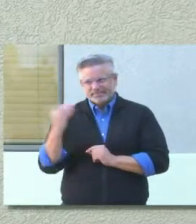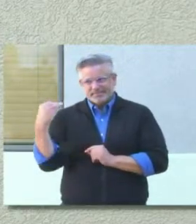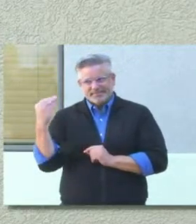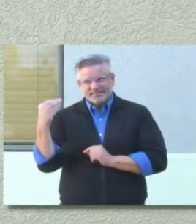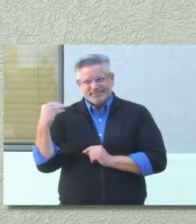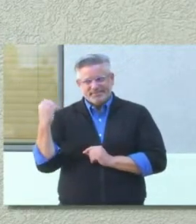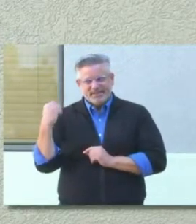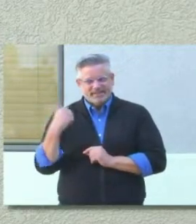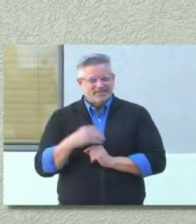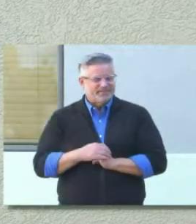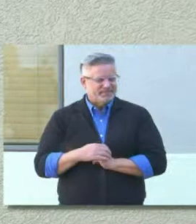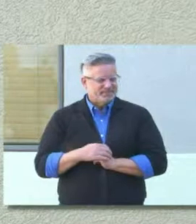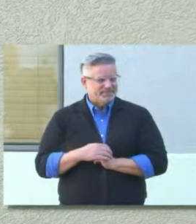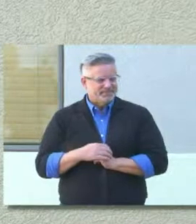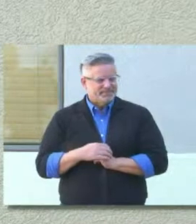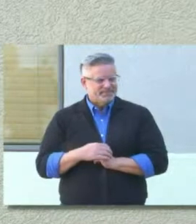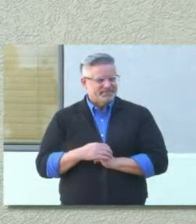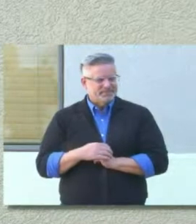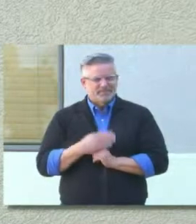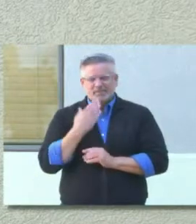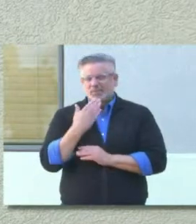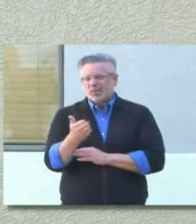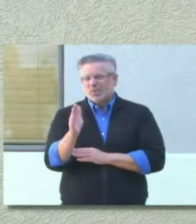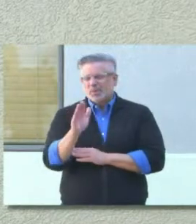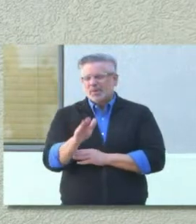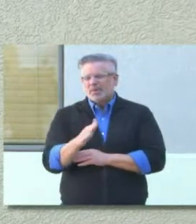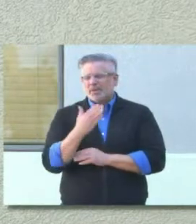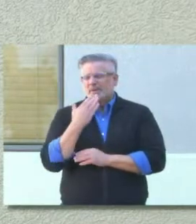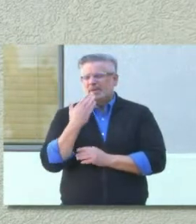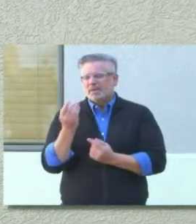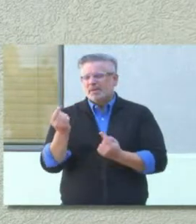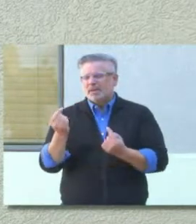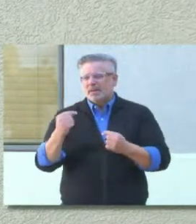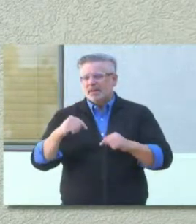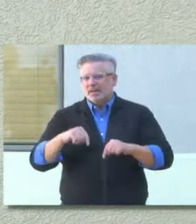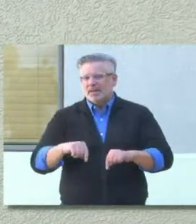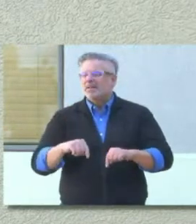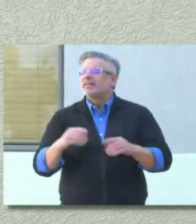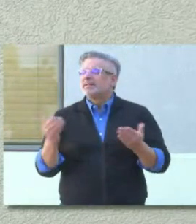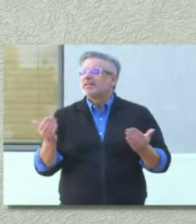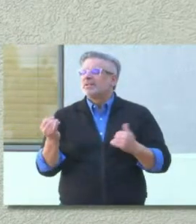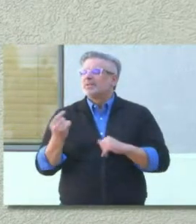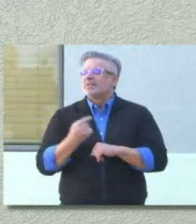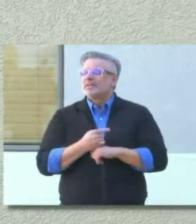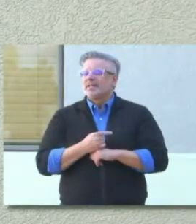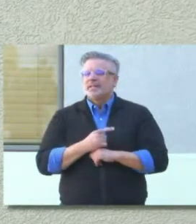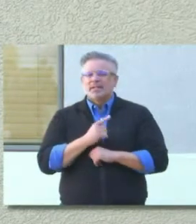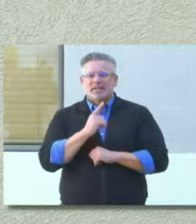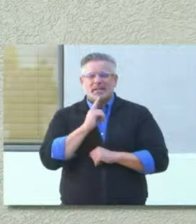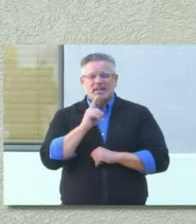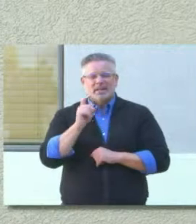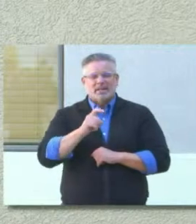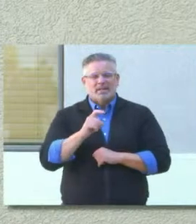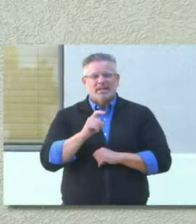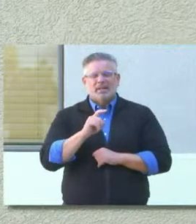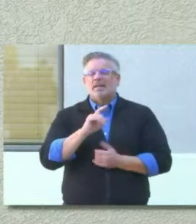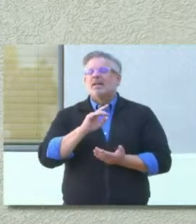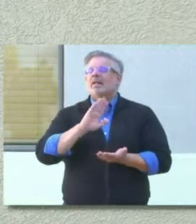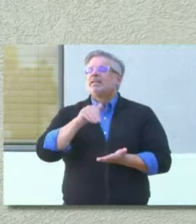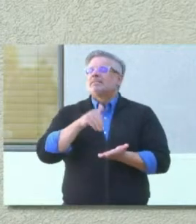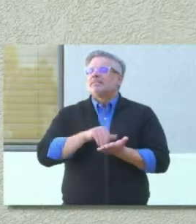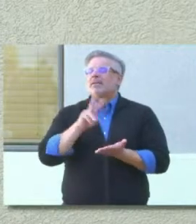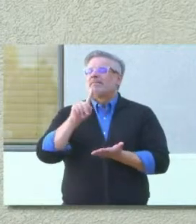heads nodding yes. Muy buenos días y muchísimas gracias por acompañarnos hoy en este Centro Médico